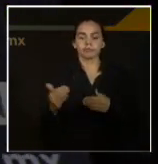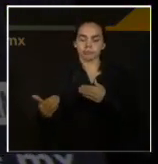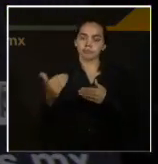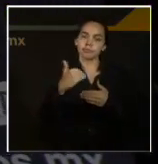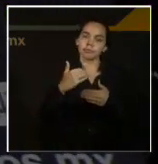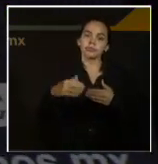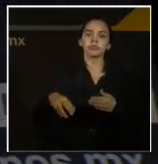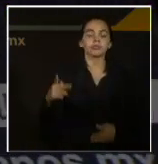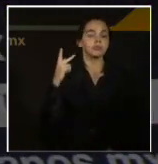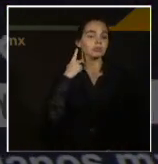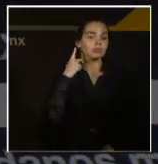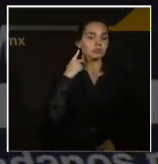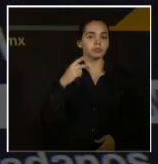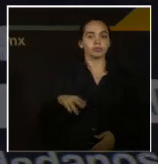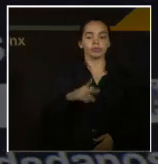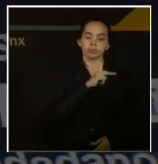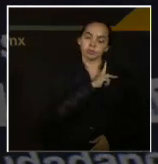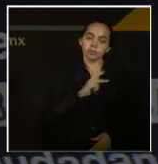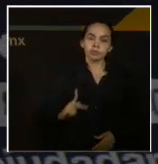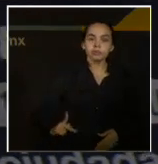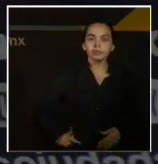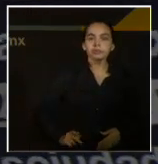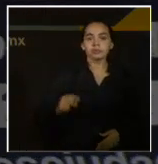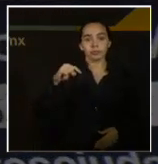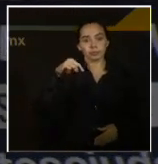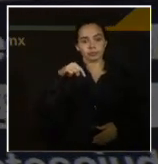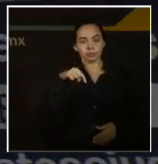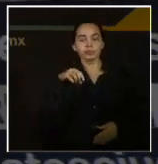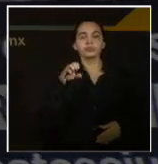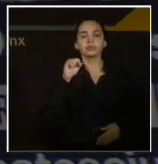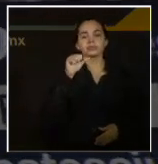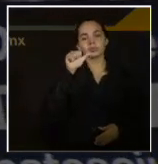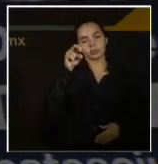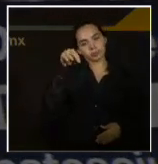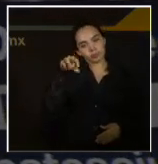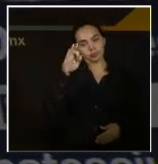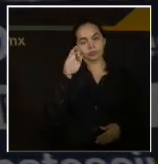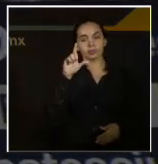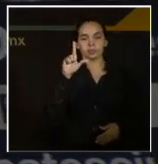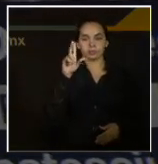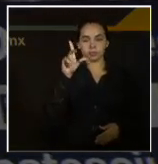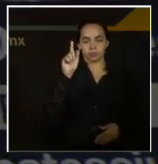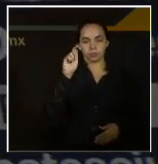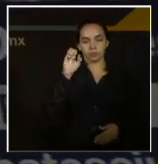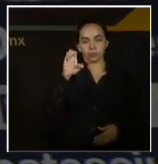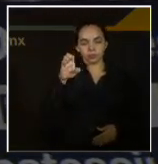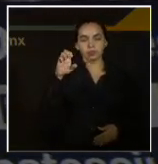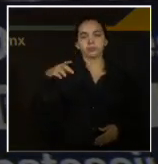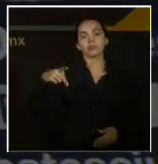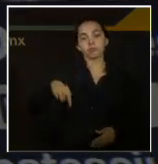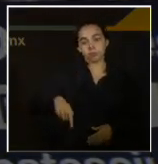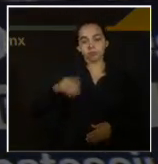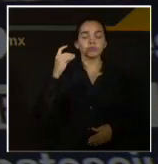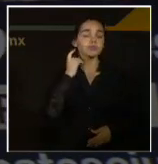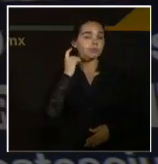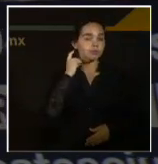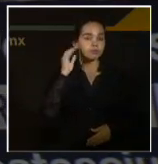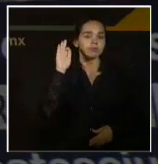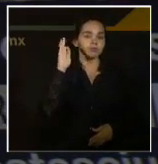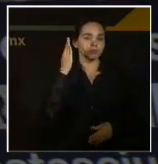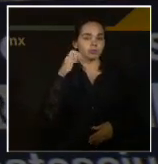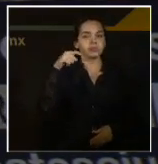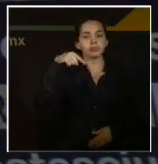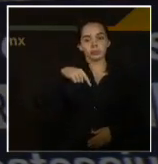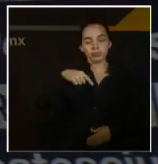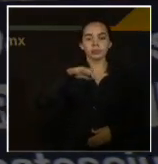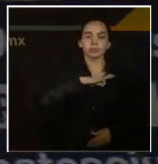a la política, ser presidente municipal en San Felipe, diputado local, diputado federal y en esta ocasión